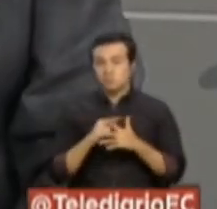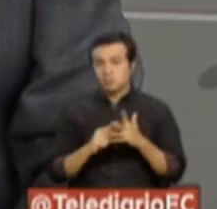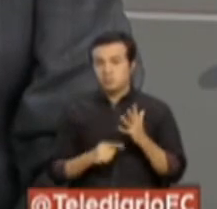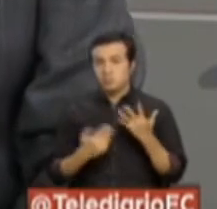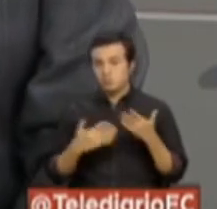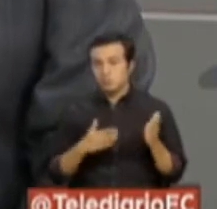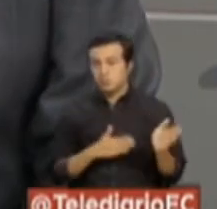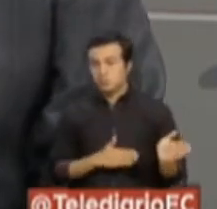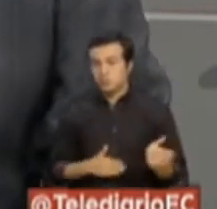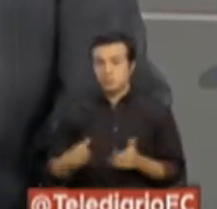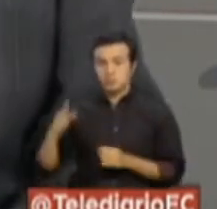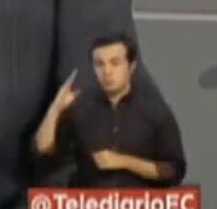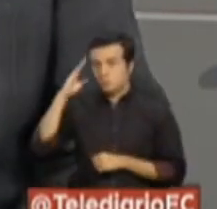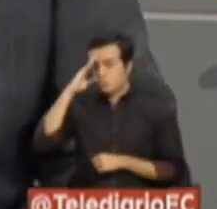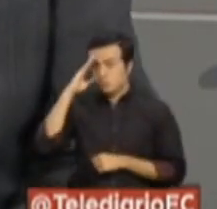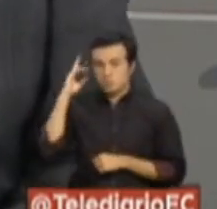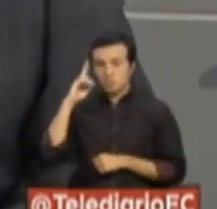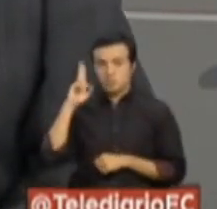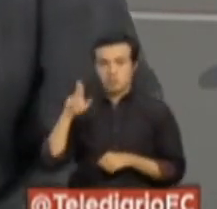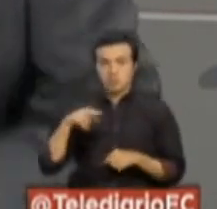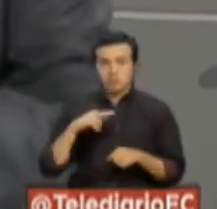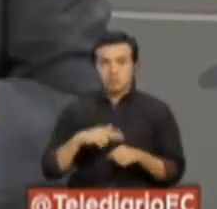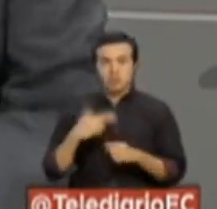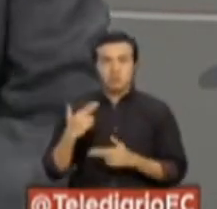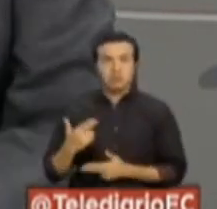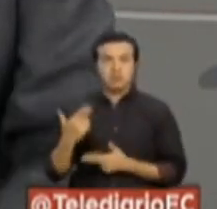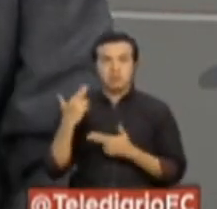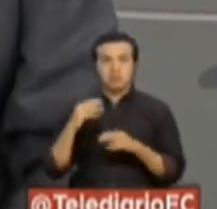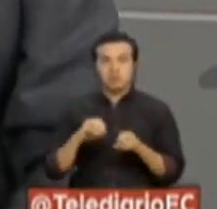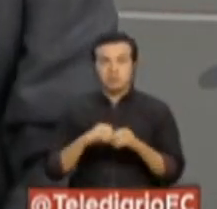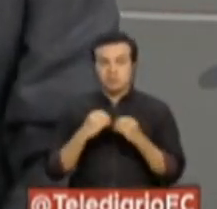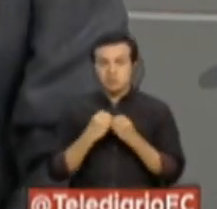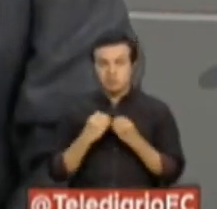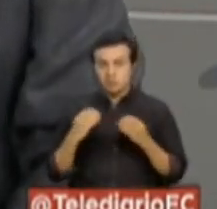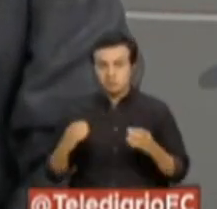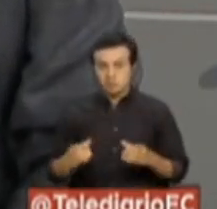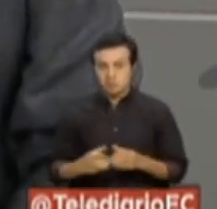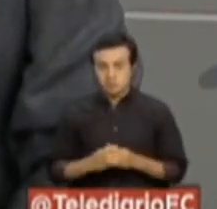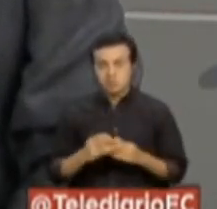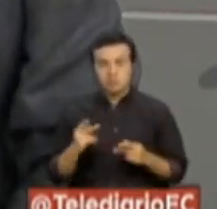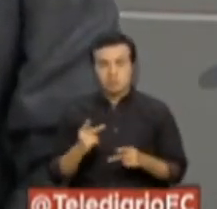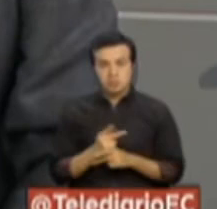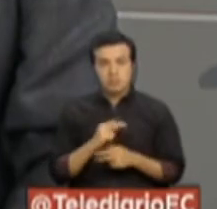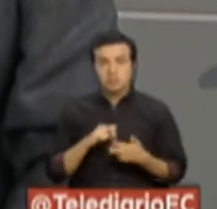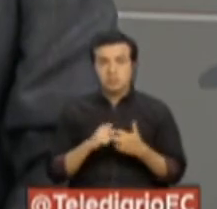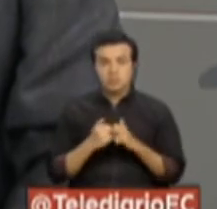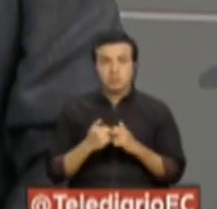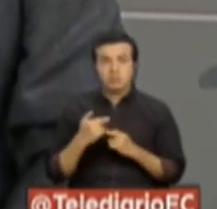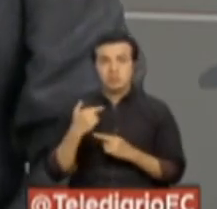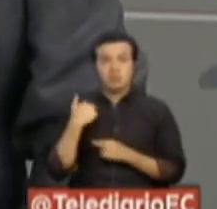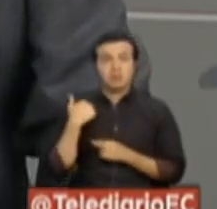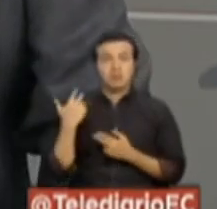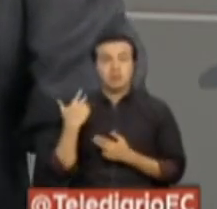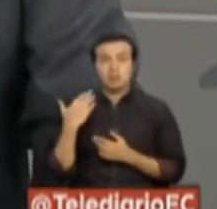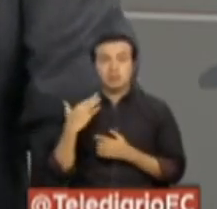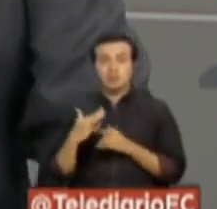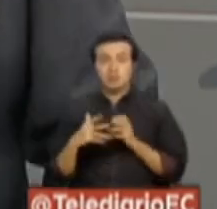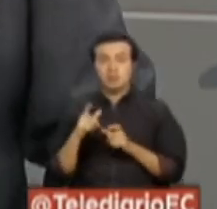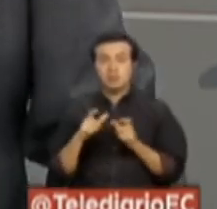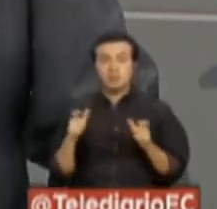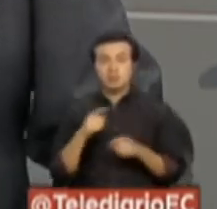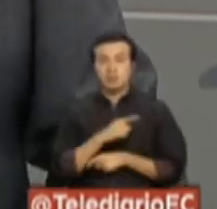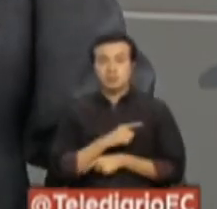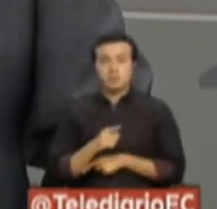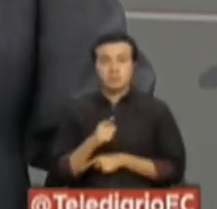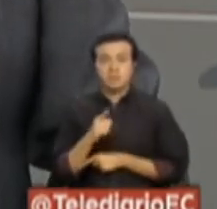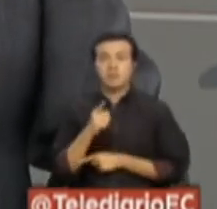Los golpes que ha venido dando la Policía Nacional y de las Fuerzas Armadas a la organización delictiva responsable del secuestro de nuestros